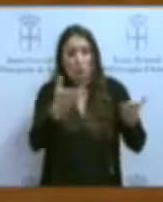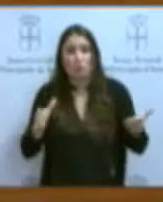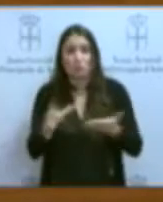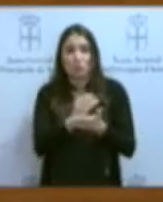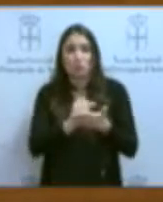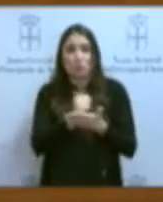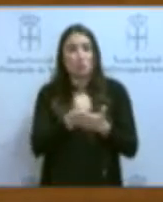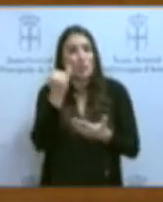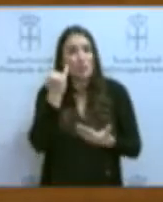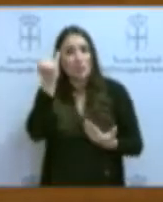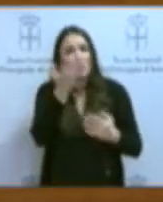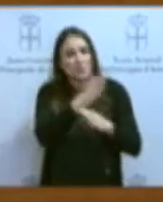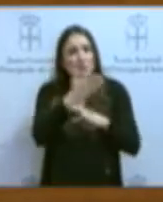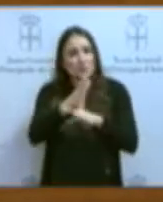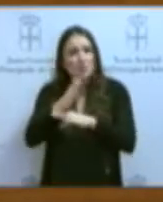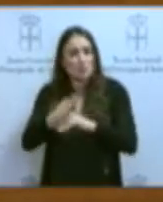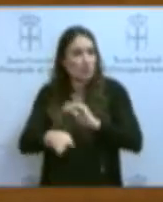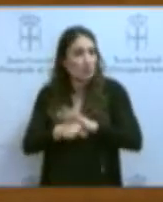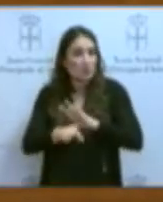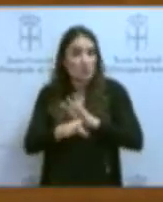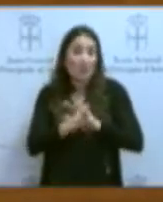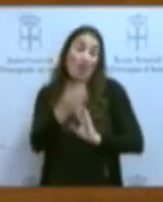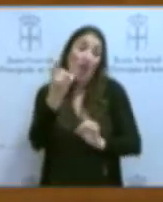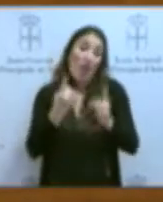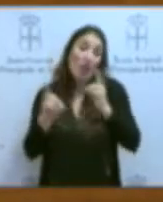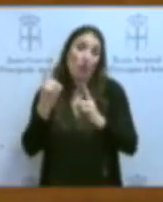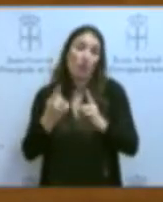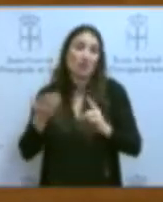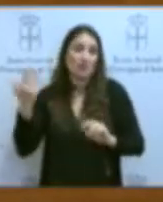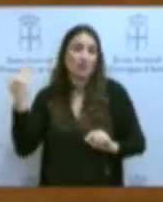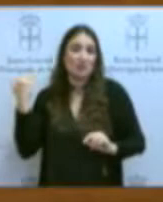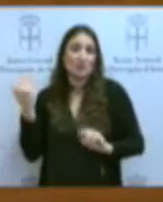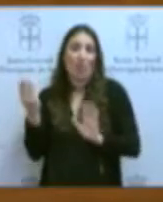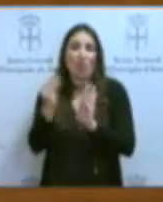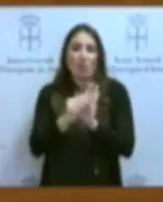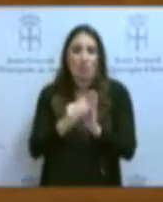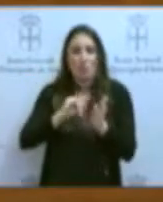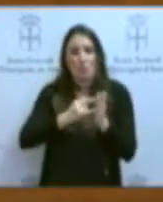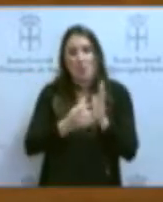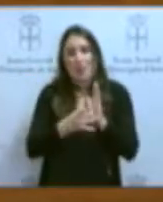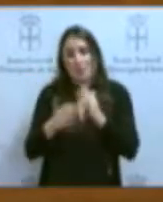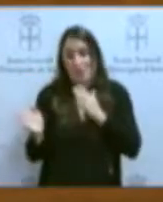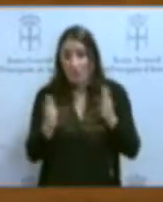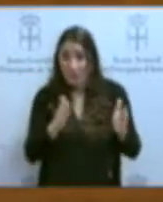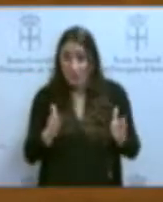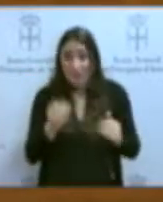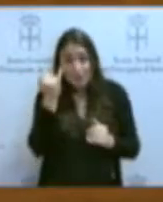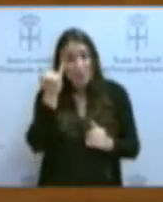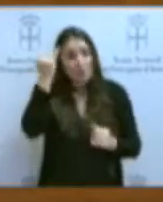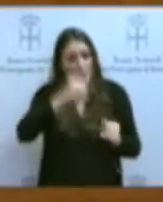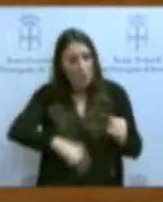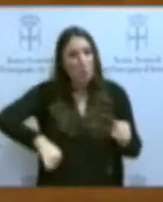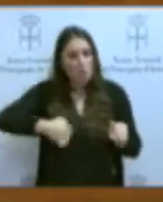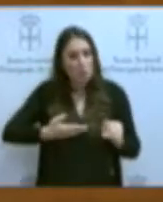seguir presentando iniciativas. Algunas de ellas ya fueron incorporadas en su día a los planes de calidad del aire, iniciativas que Podemos Asturias